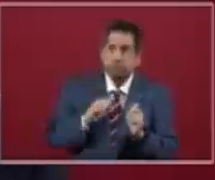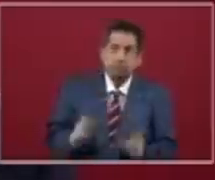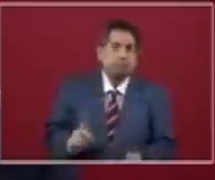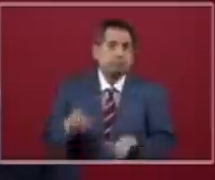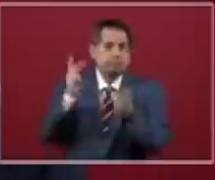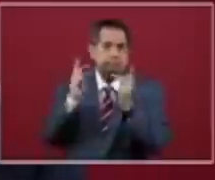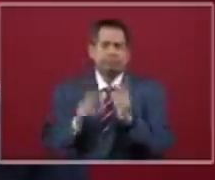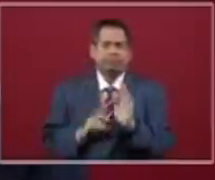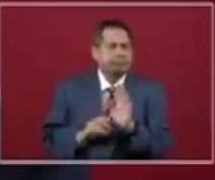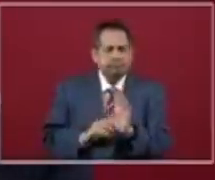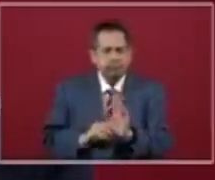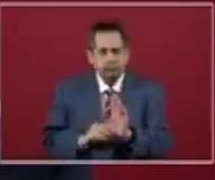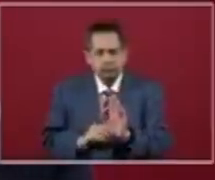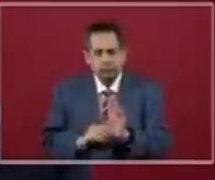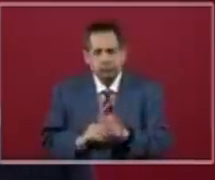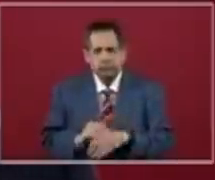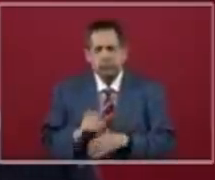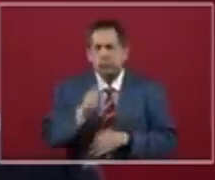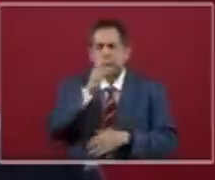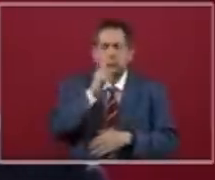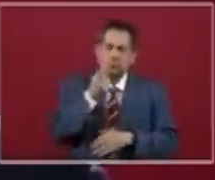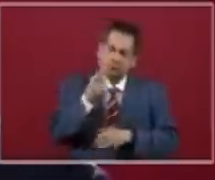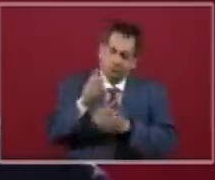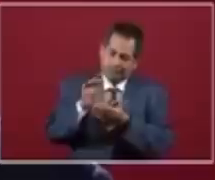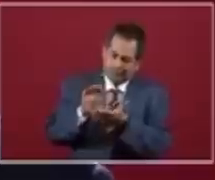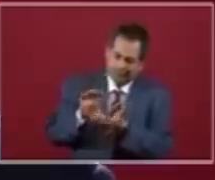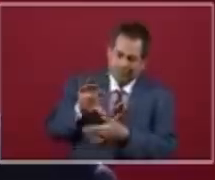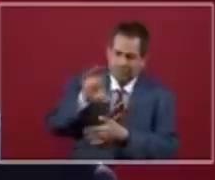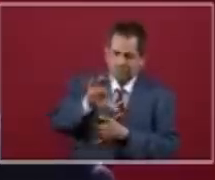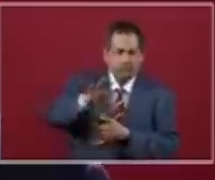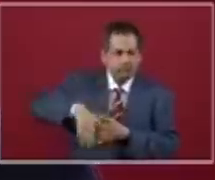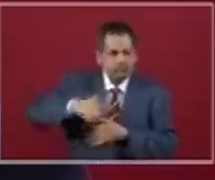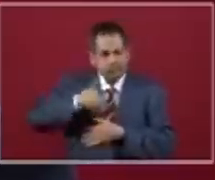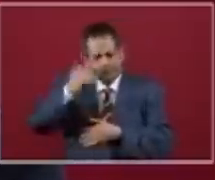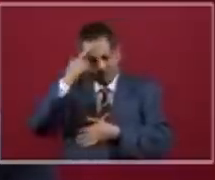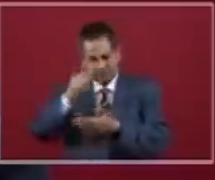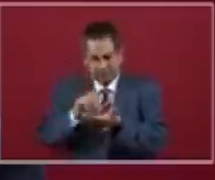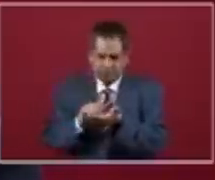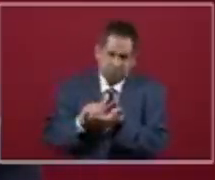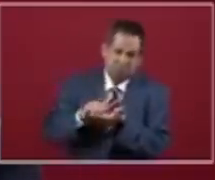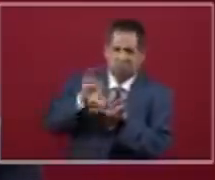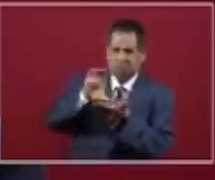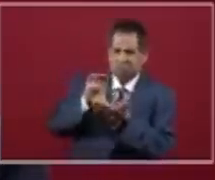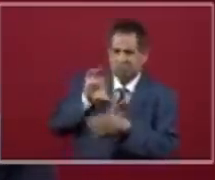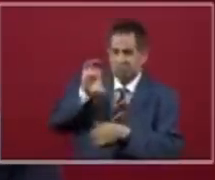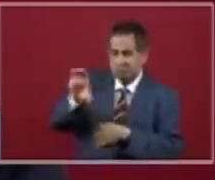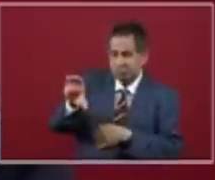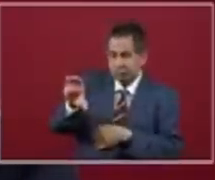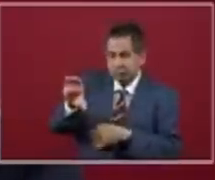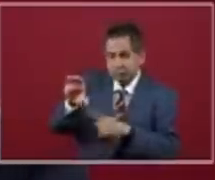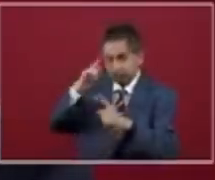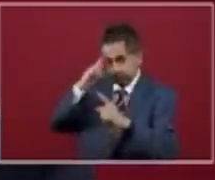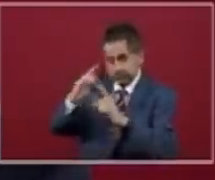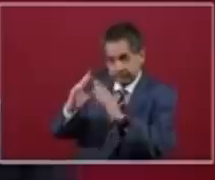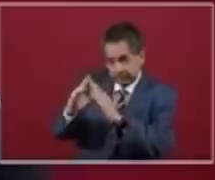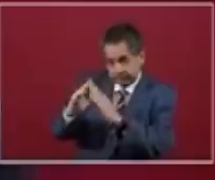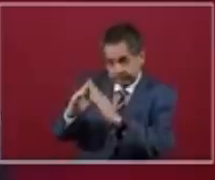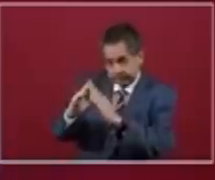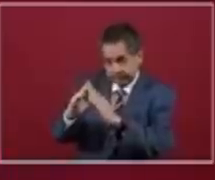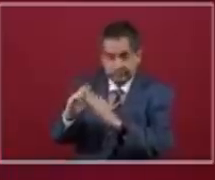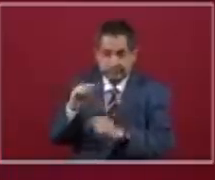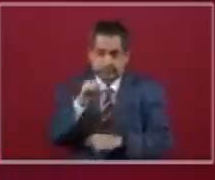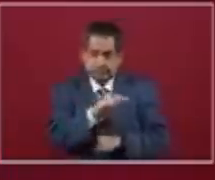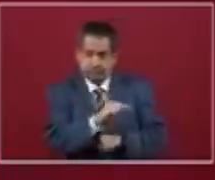es que no podemos tener una inversión, como tú bien lo señalas, alta en la residencia de los cónsules y